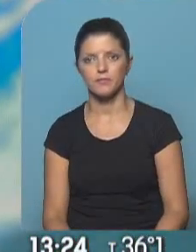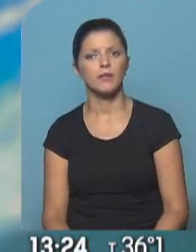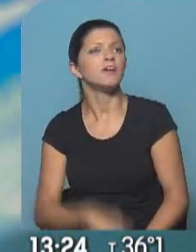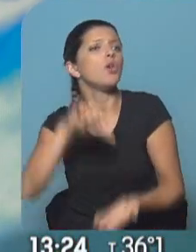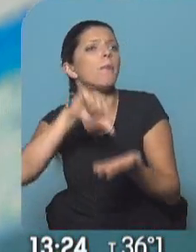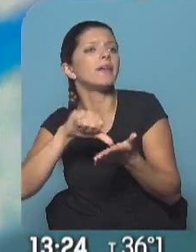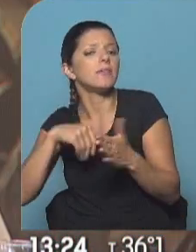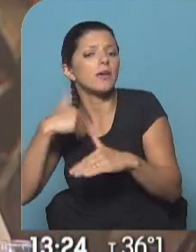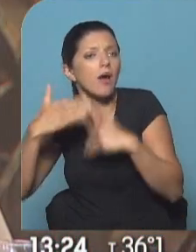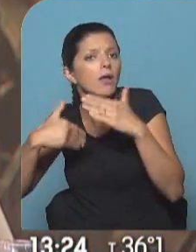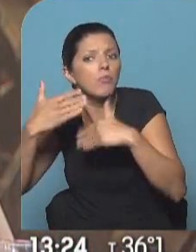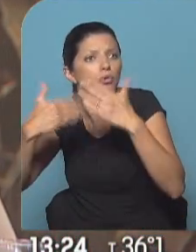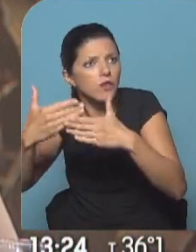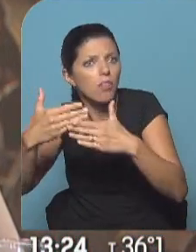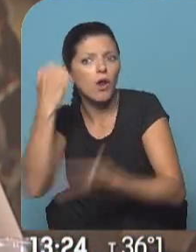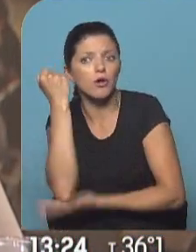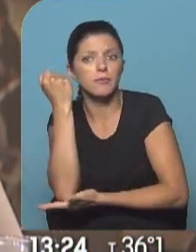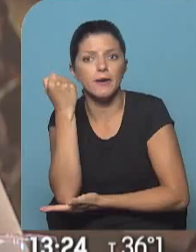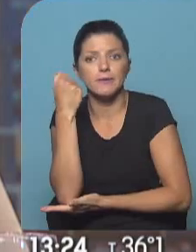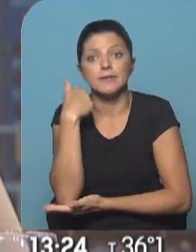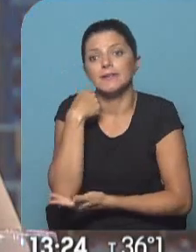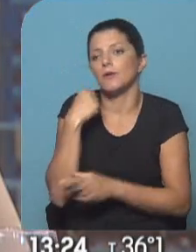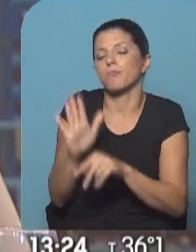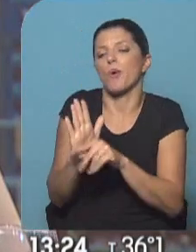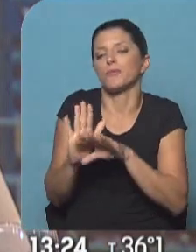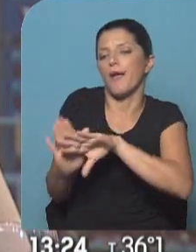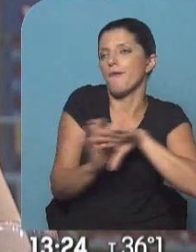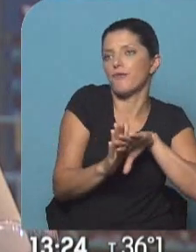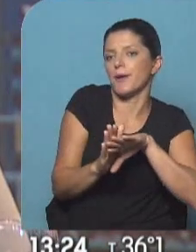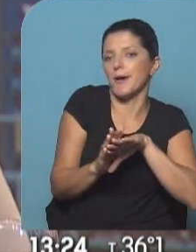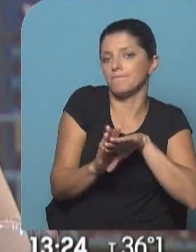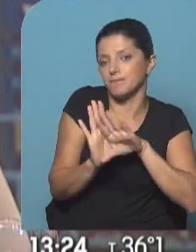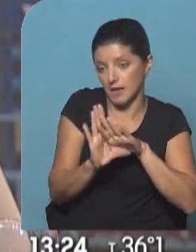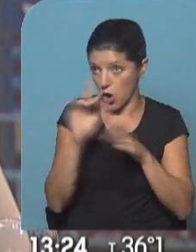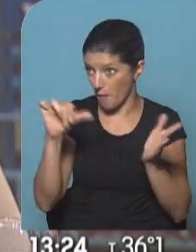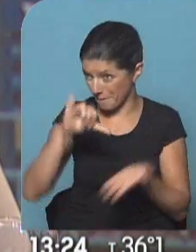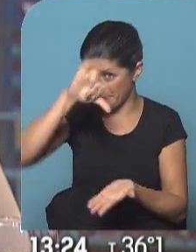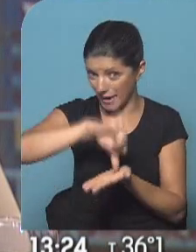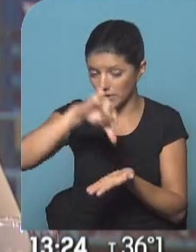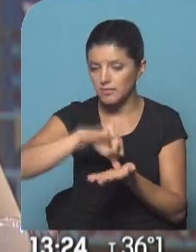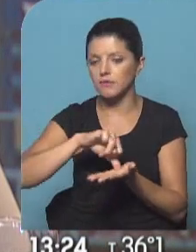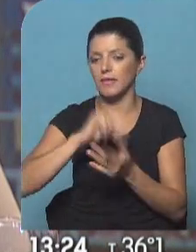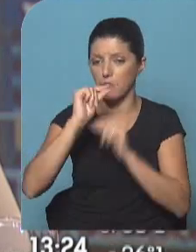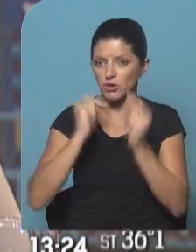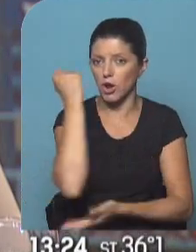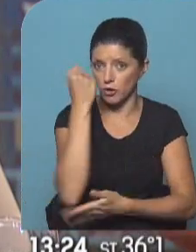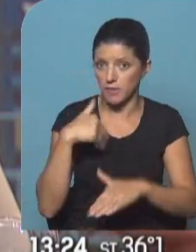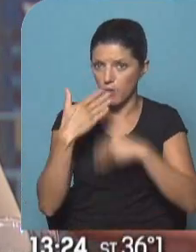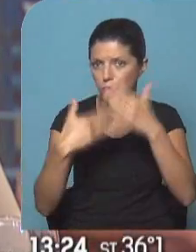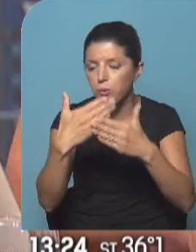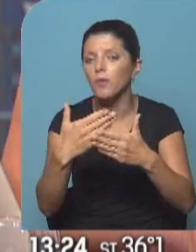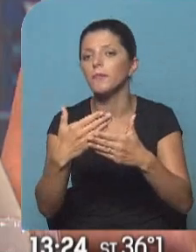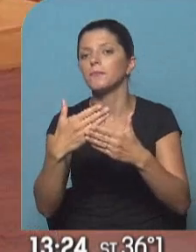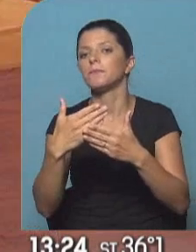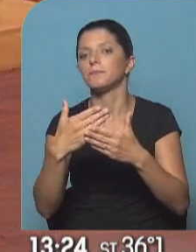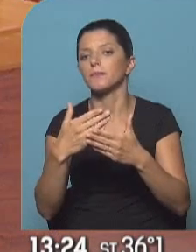qué? Lo están mirando de afuera, claramente lo están mirando. No solo los países emergentes en general, como se puede referir a los países periféricos